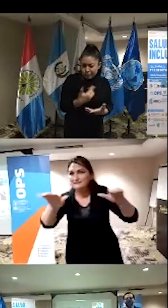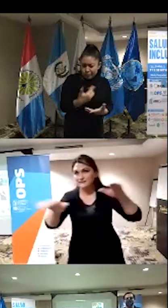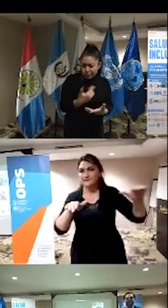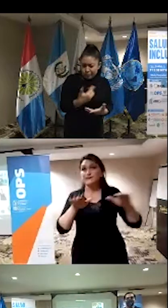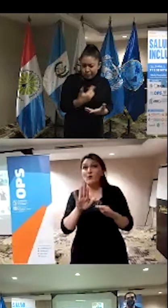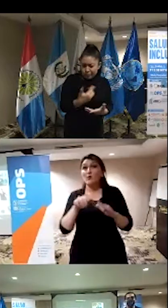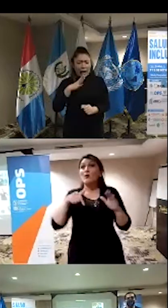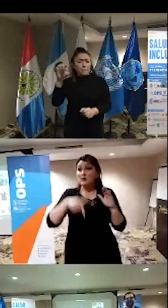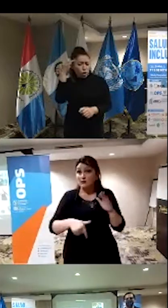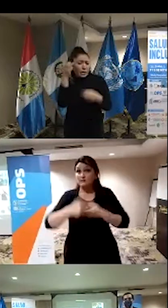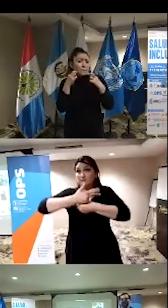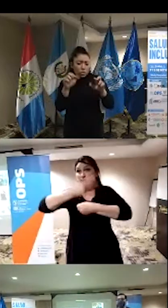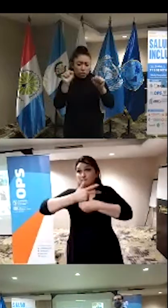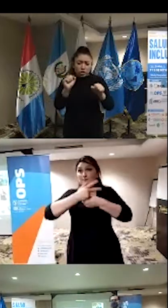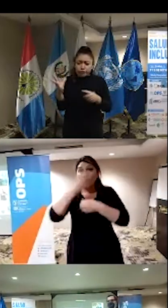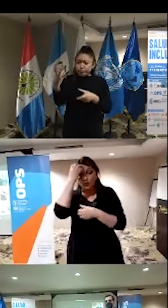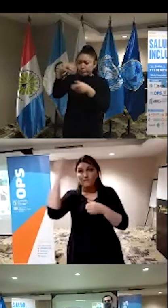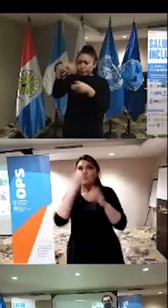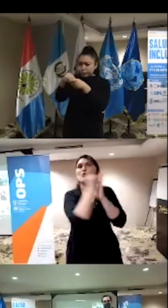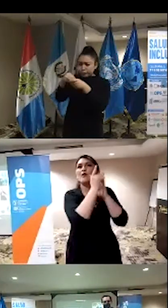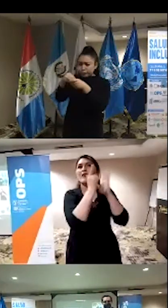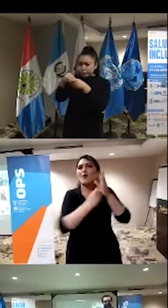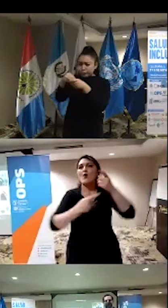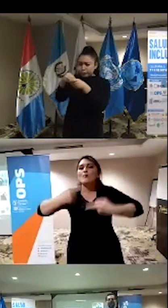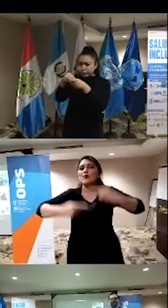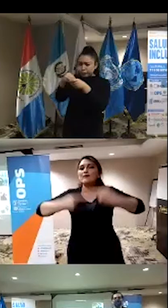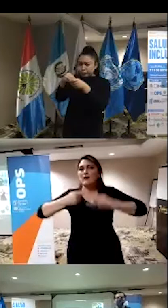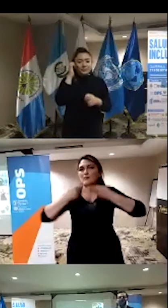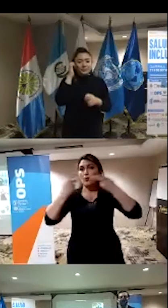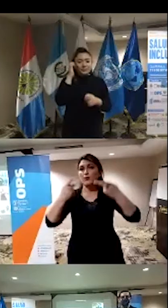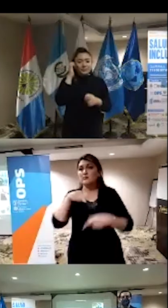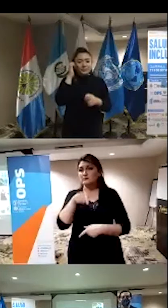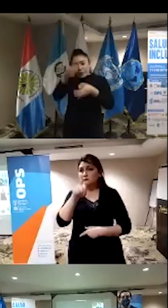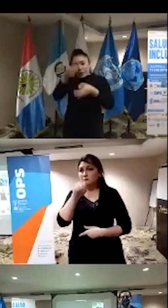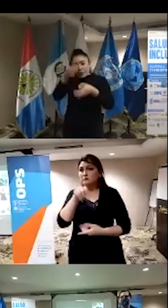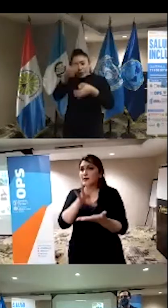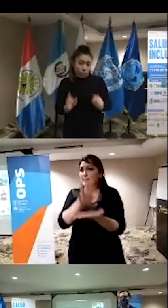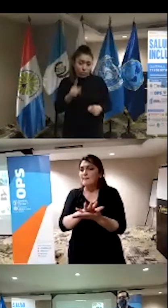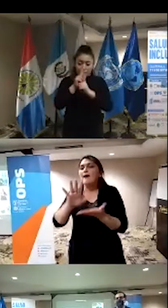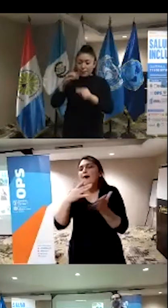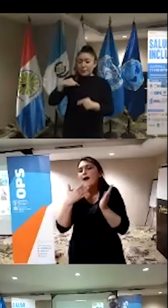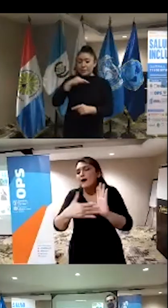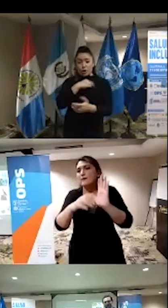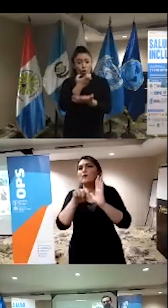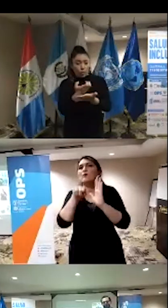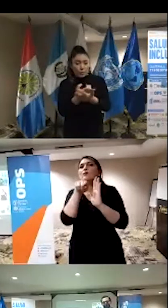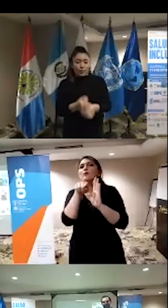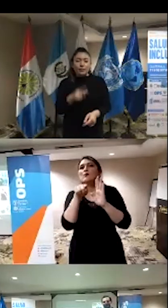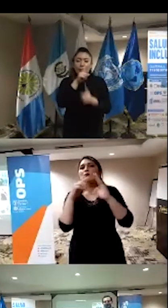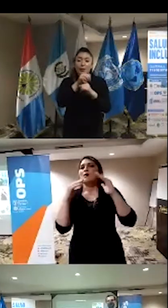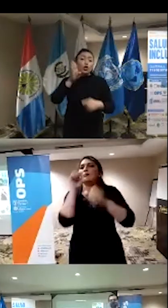han incorporado este componente. La de empleo digno, por ejemplo, del Ministerio de Economía, la de la